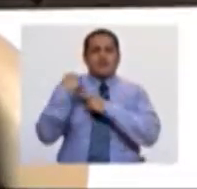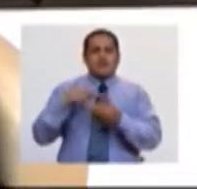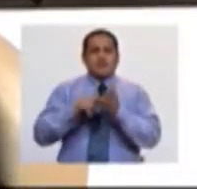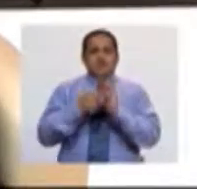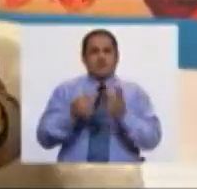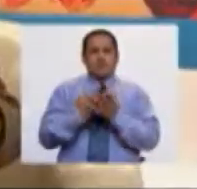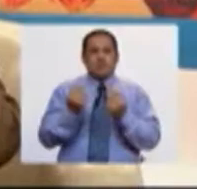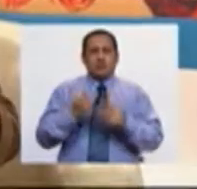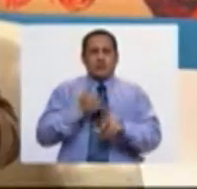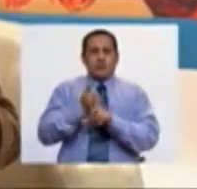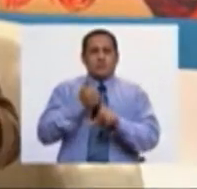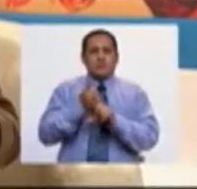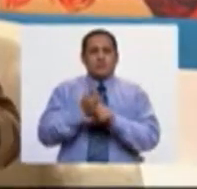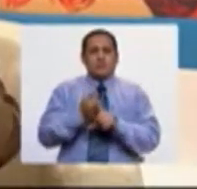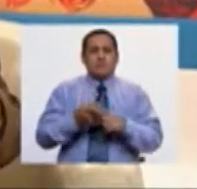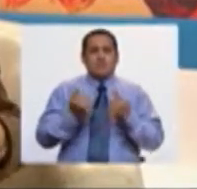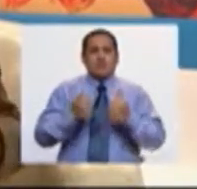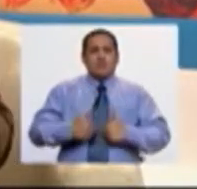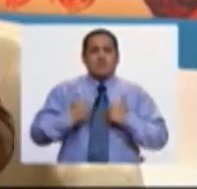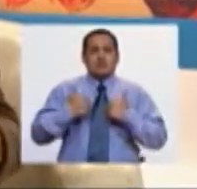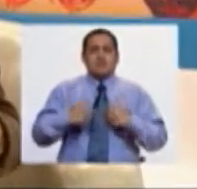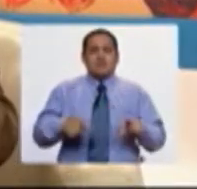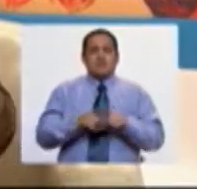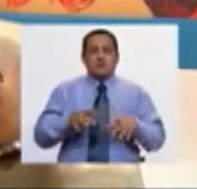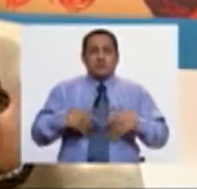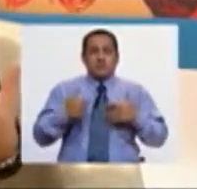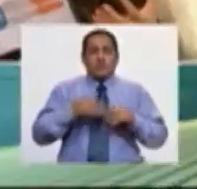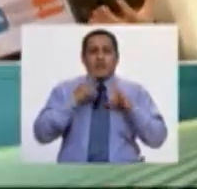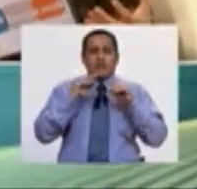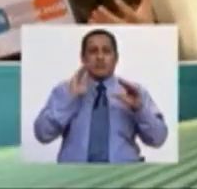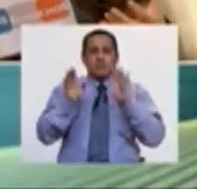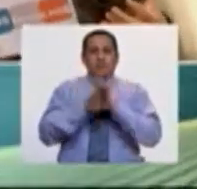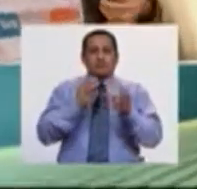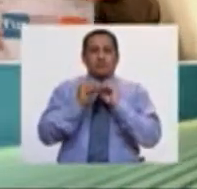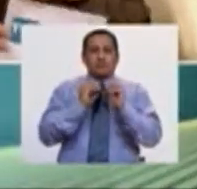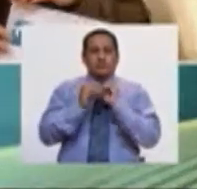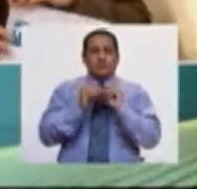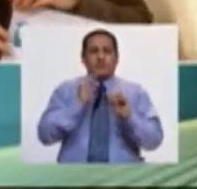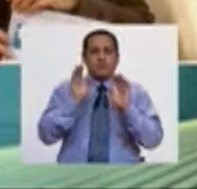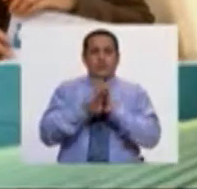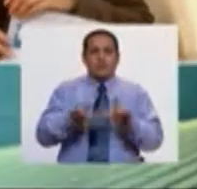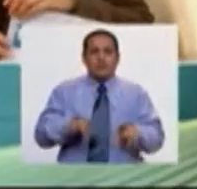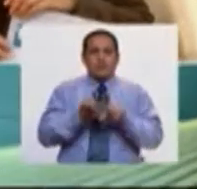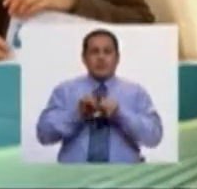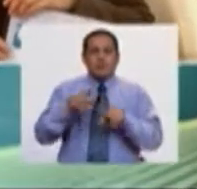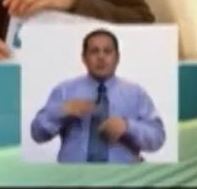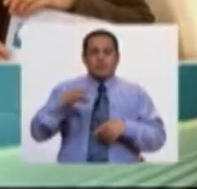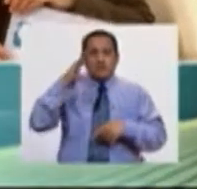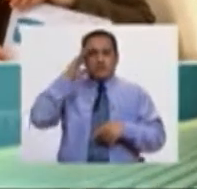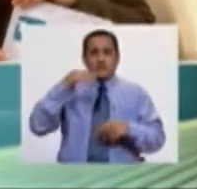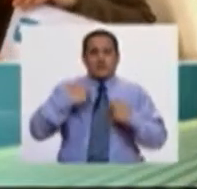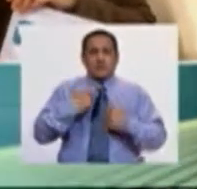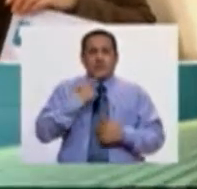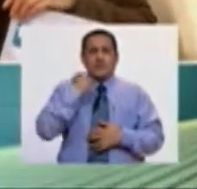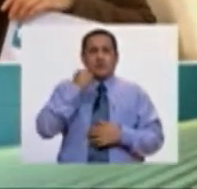que involucra muchas veces hasta la propia vida, y en ese sentido pues no se puede seguir hablando de propinas. Sí, así como el soldado y las personas